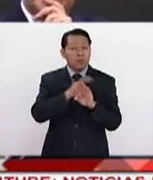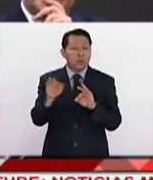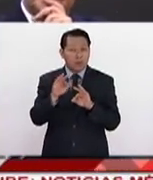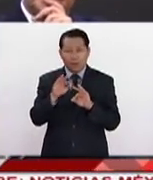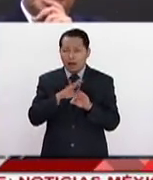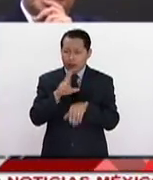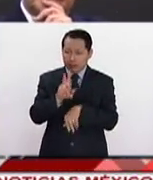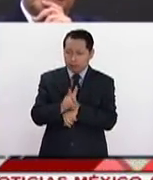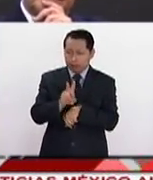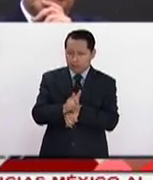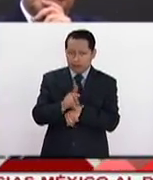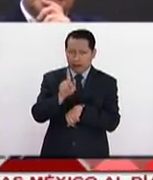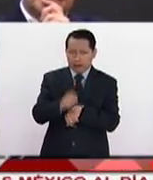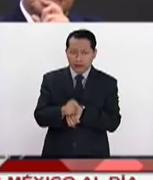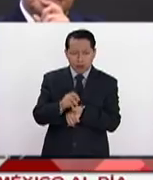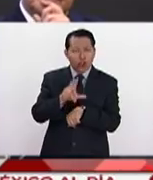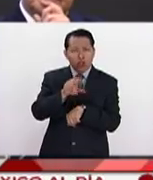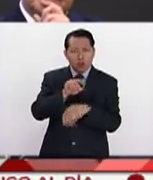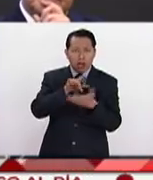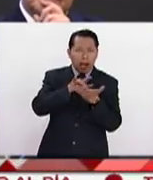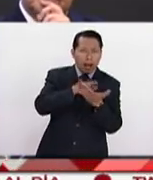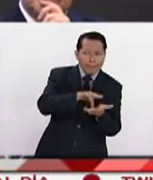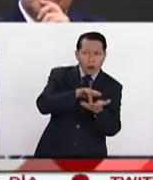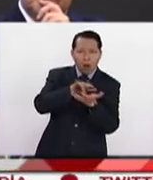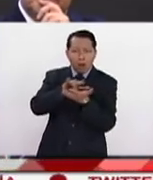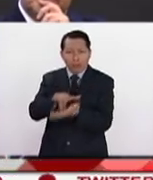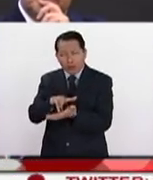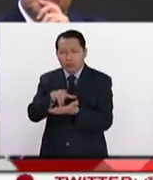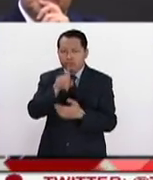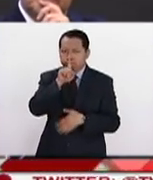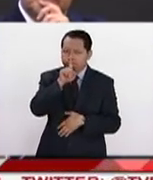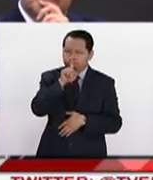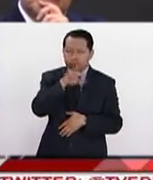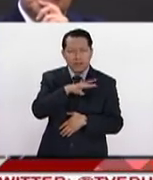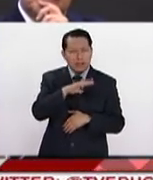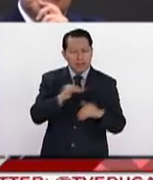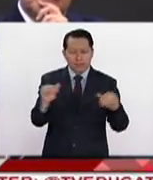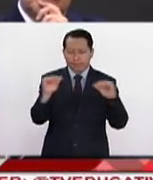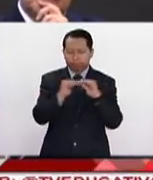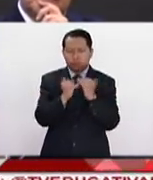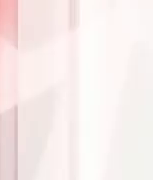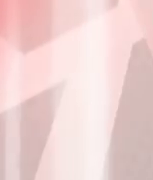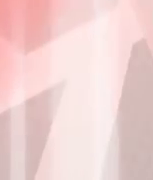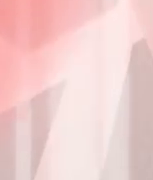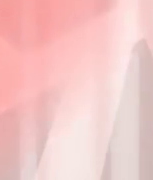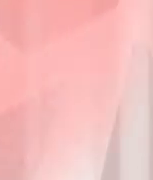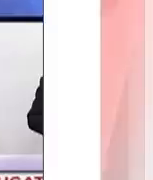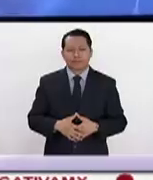electorales sin filias ni fobias para garantizar equidad en todas las elecciones.